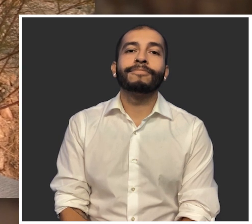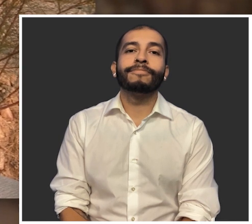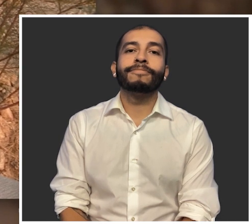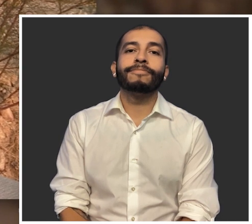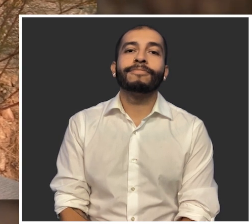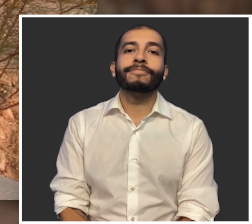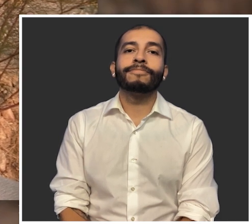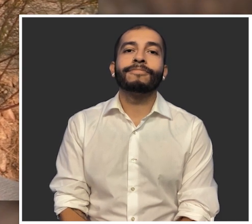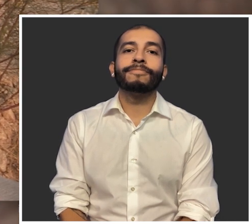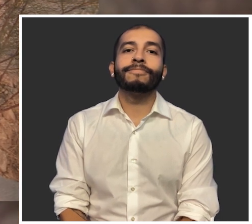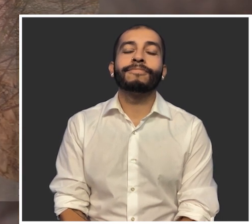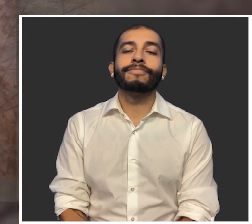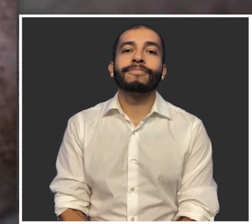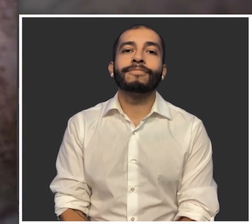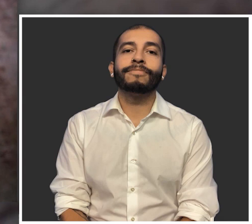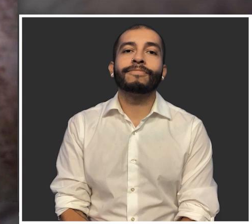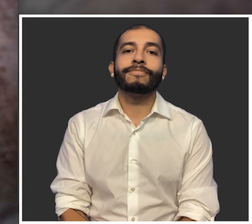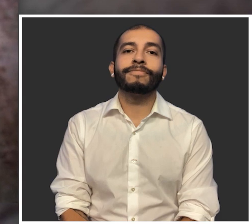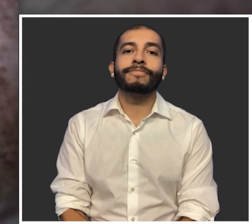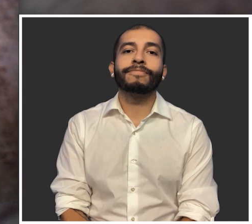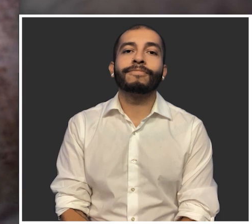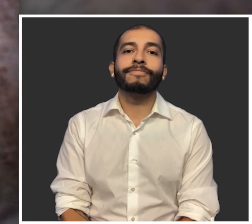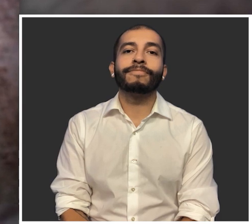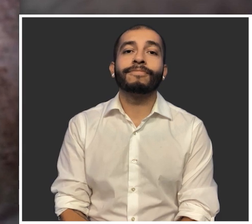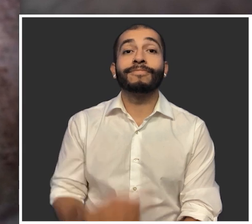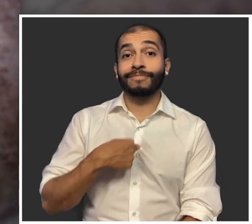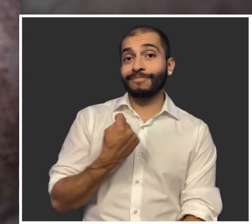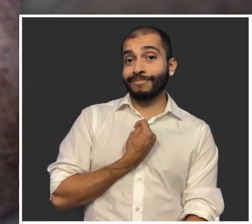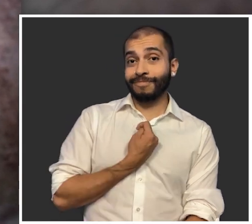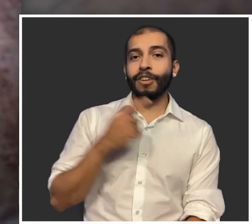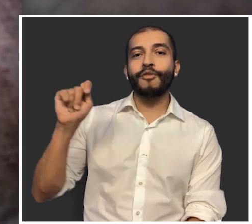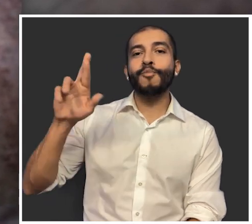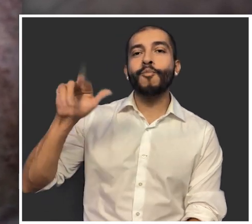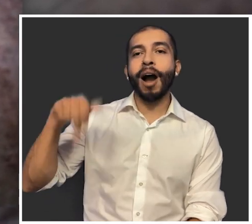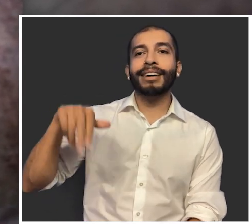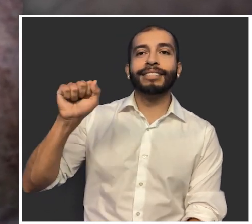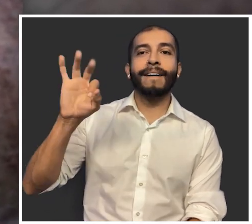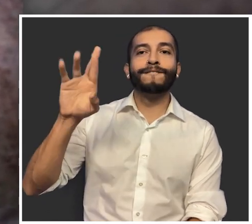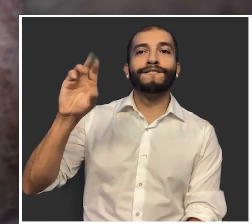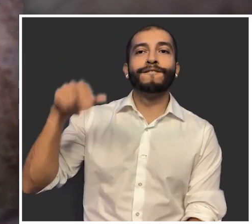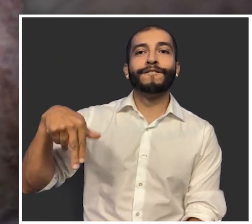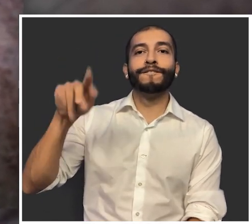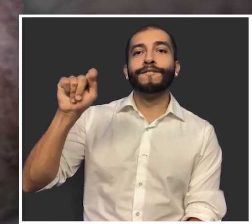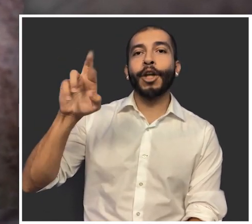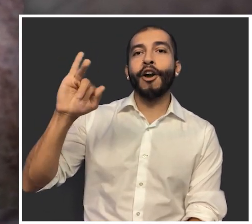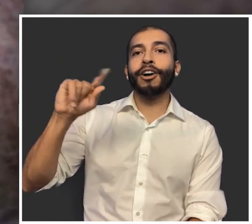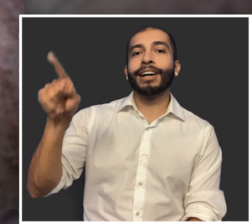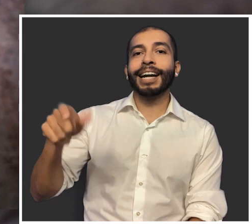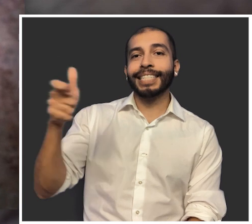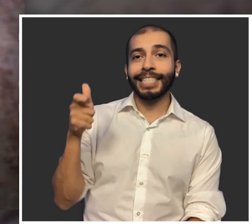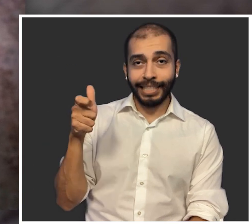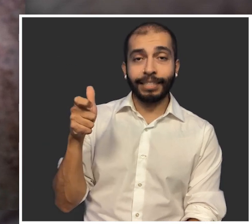vaqueras y una falda multicolor, con los brazos levantados en V y mirando hacia arriba. Me identifico como transfronterizix.